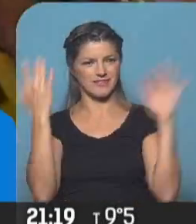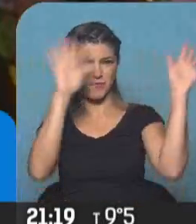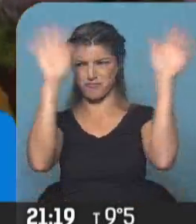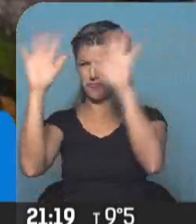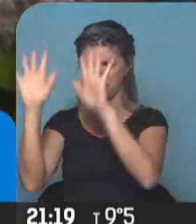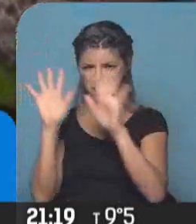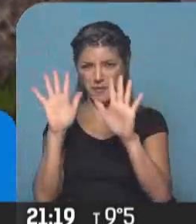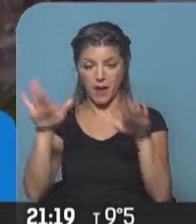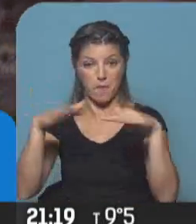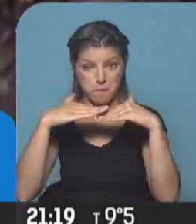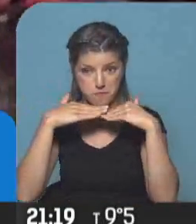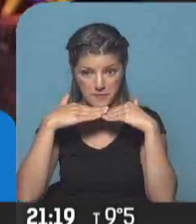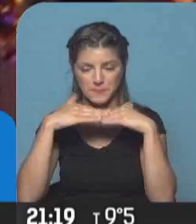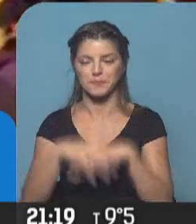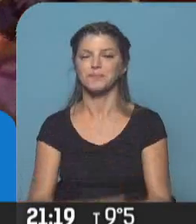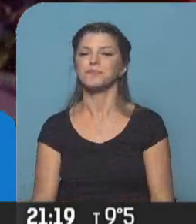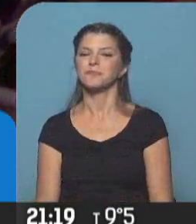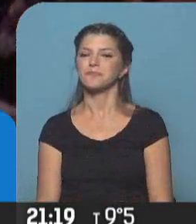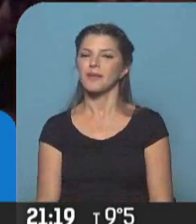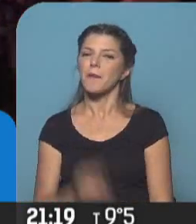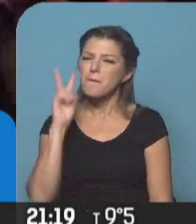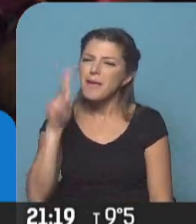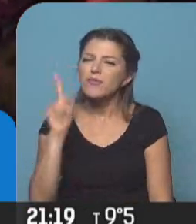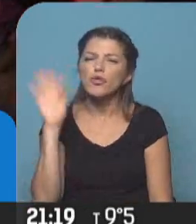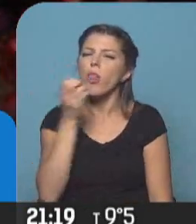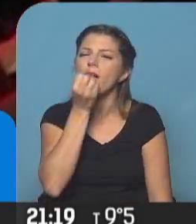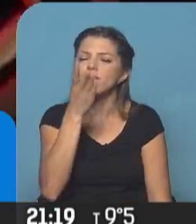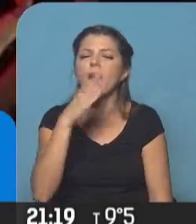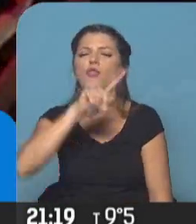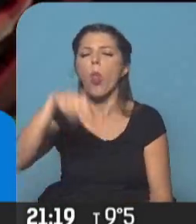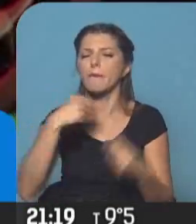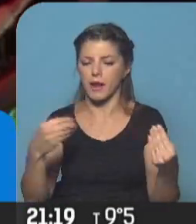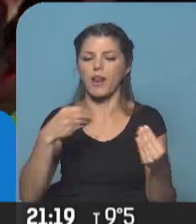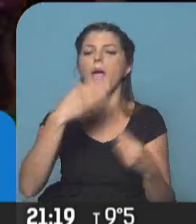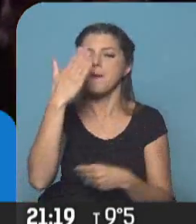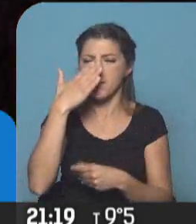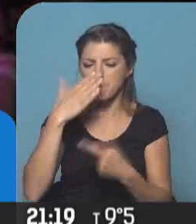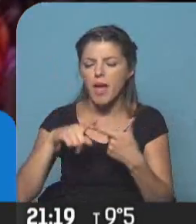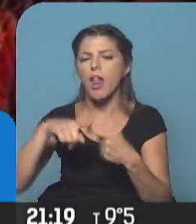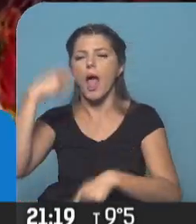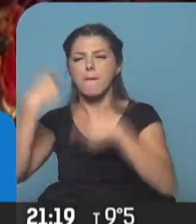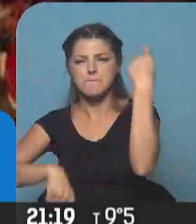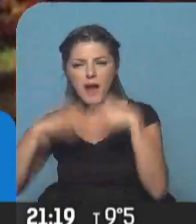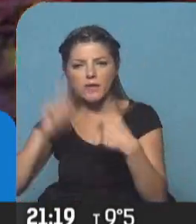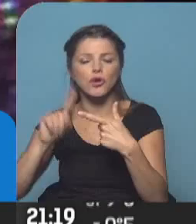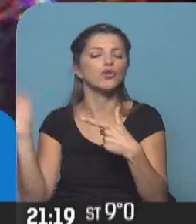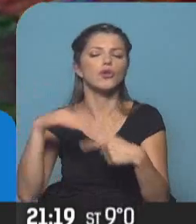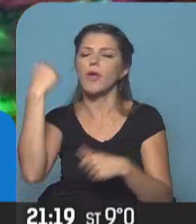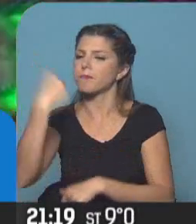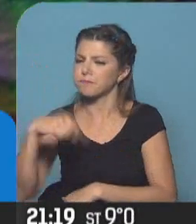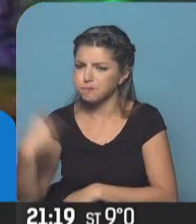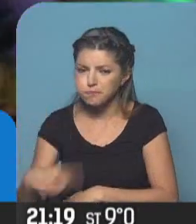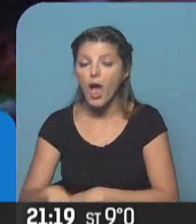presente. Como les decía entonces, las flores hechas con papel, con plástico, con cosas totalmente recicladas,